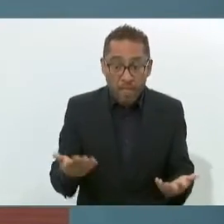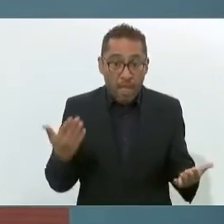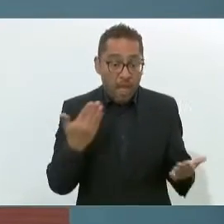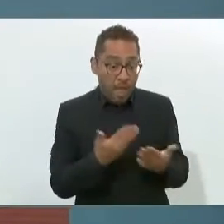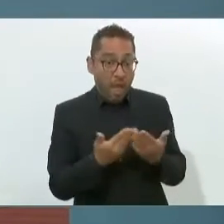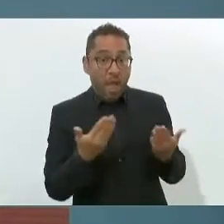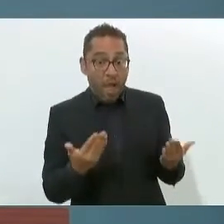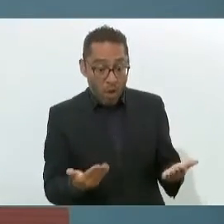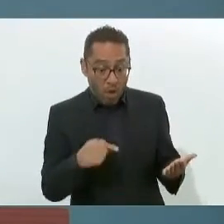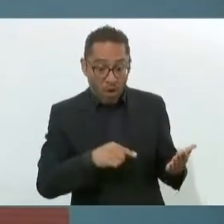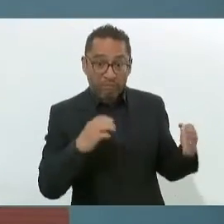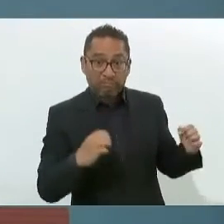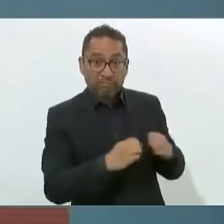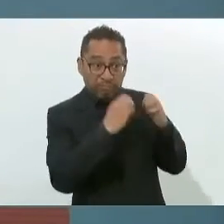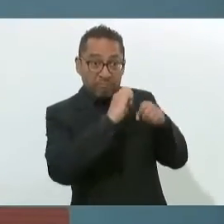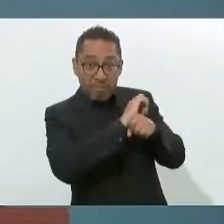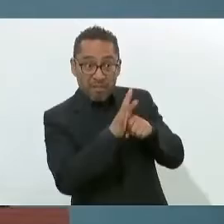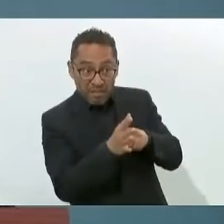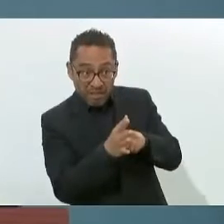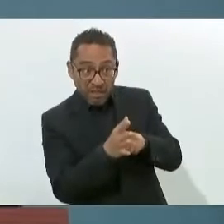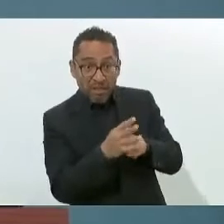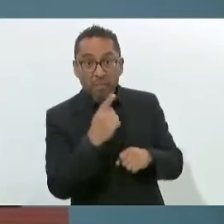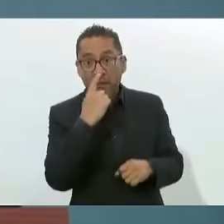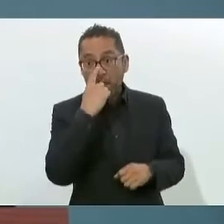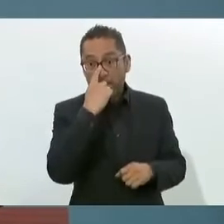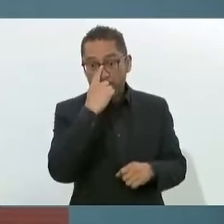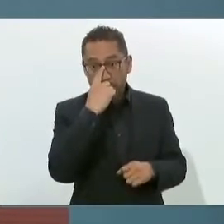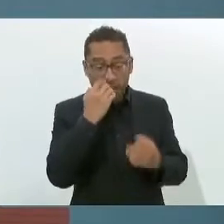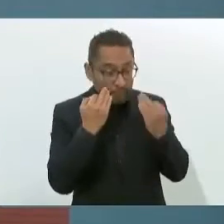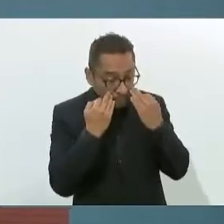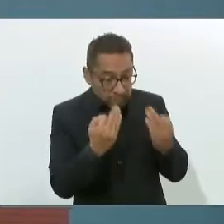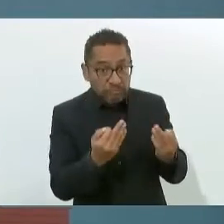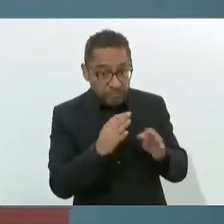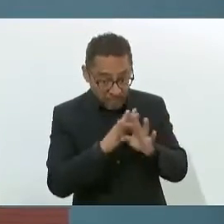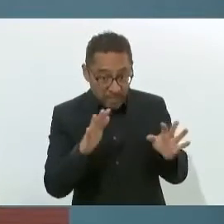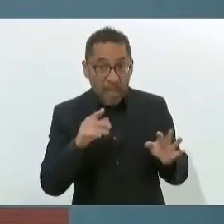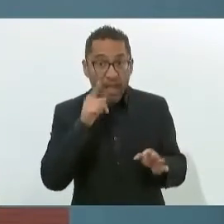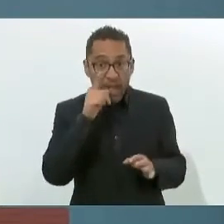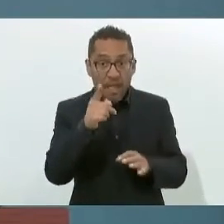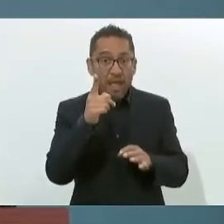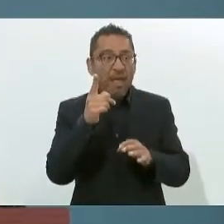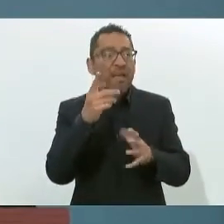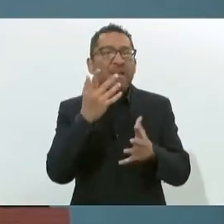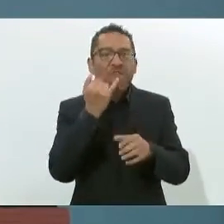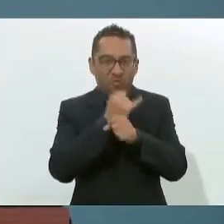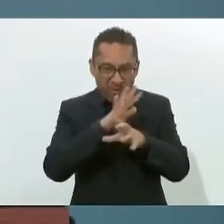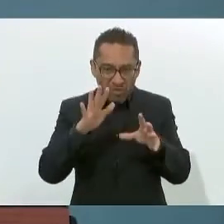pandemia, está quedando al descubierto nada más que los medios de información